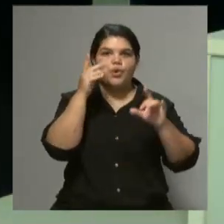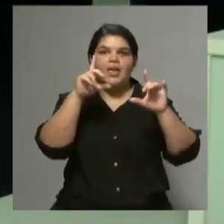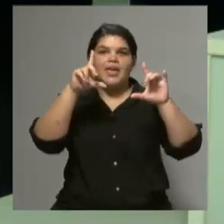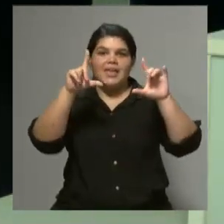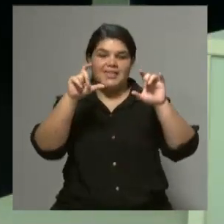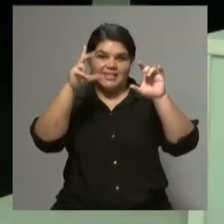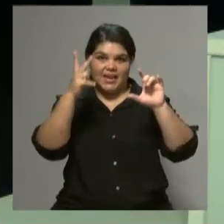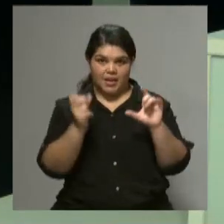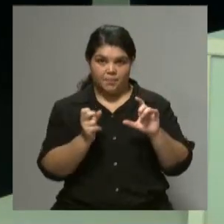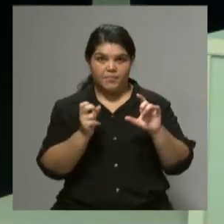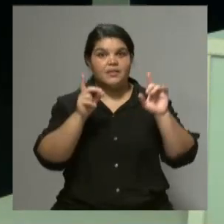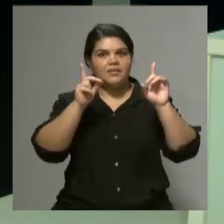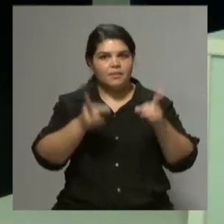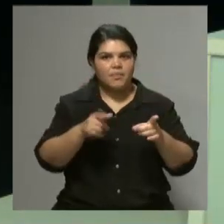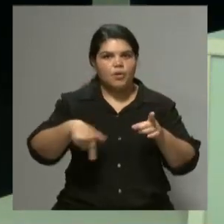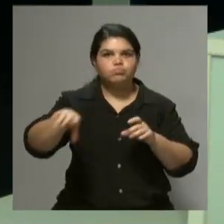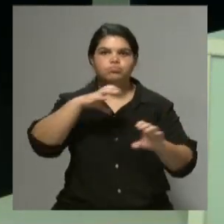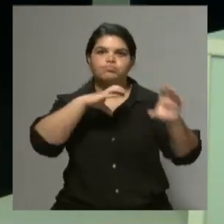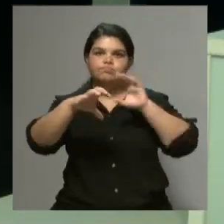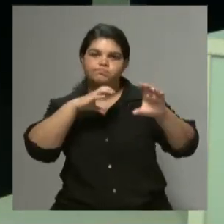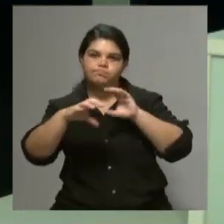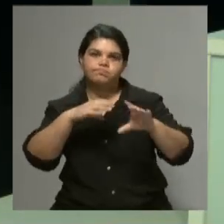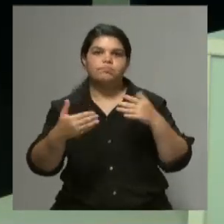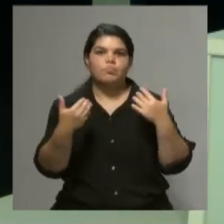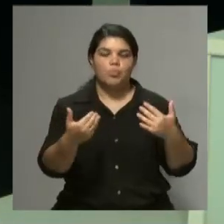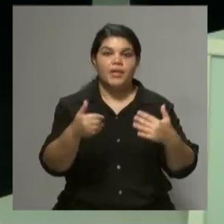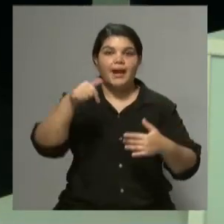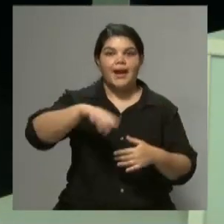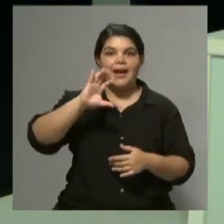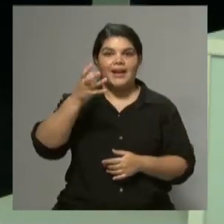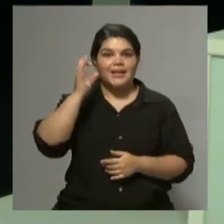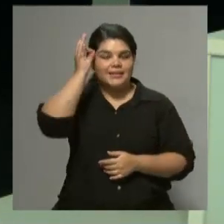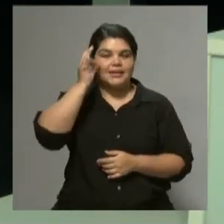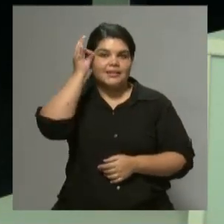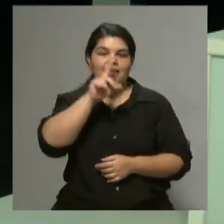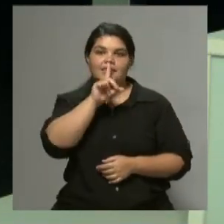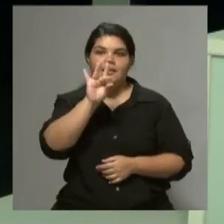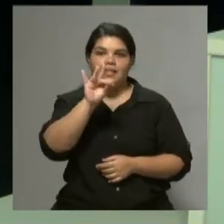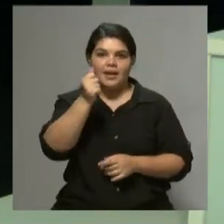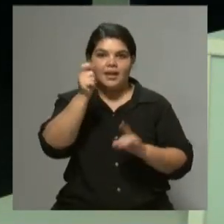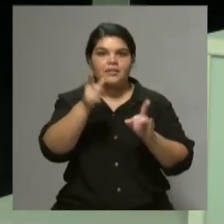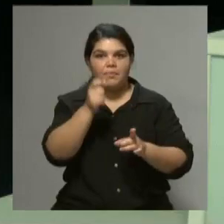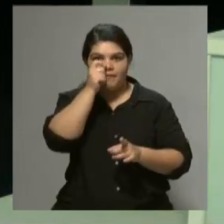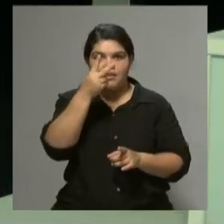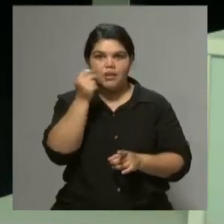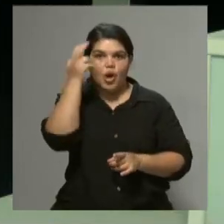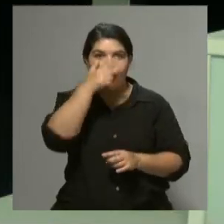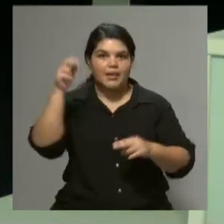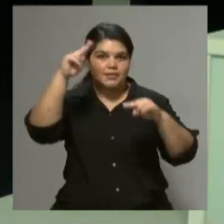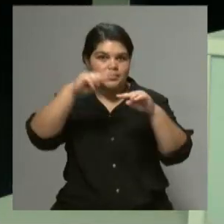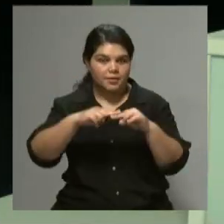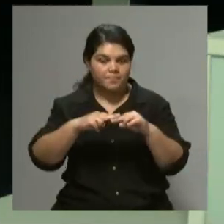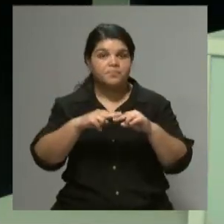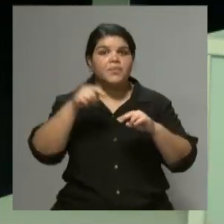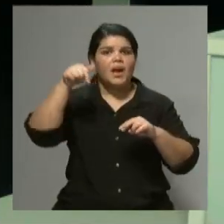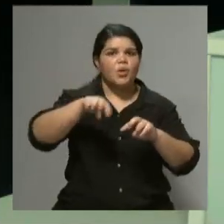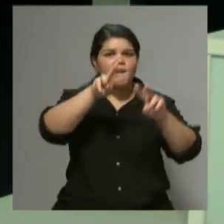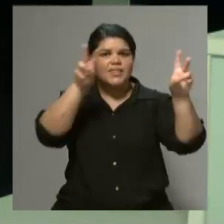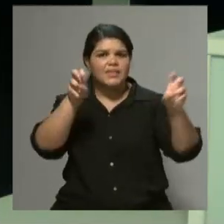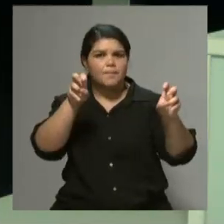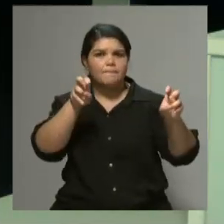pueden comunicarse con nosotros a través de las redes. Estamos en el 30 de la TDA, 22 de Supercanal HD. Seguimos hablando de situación